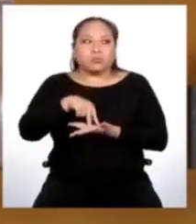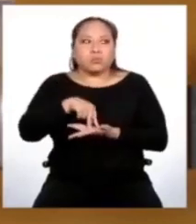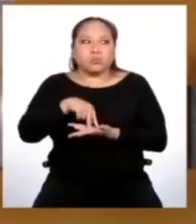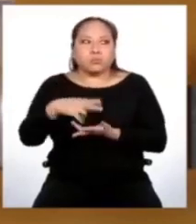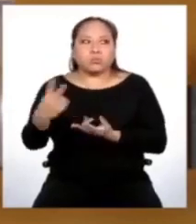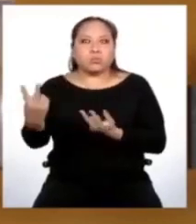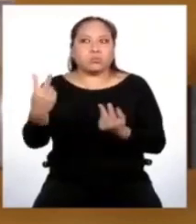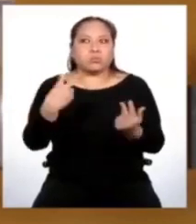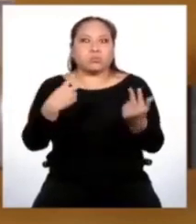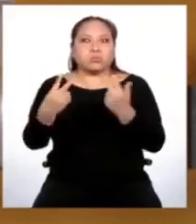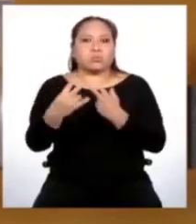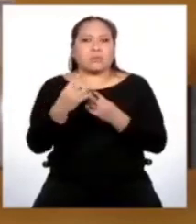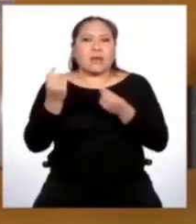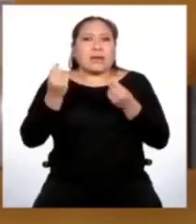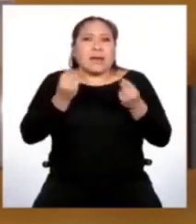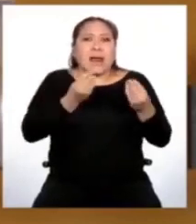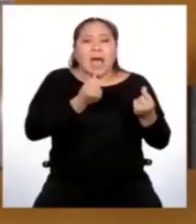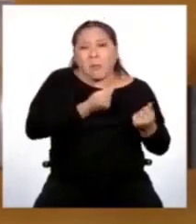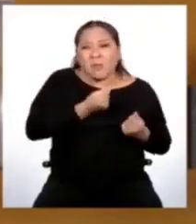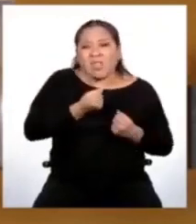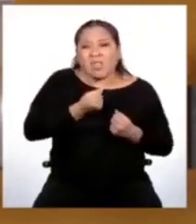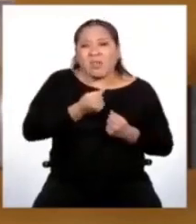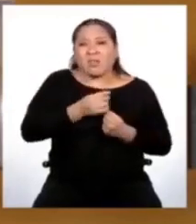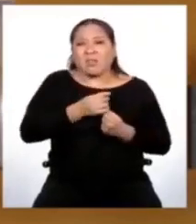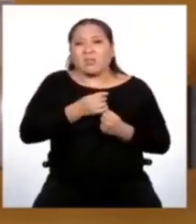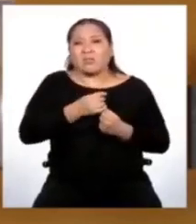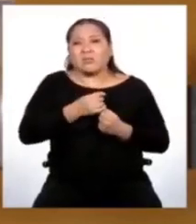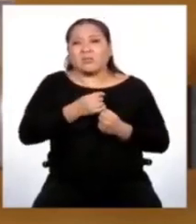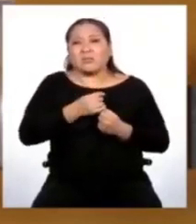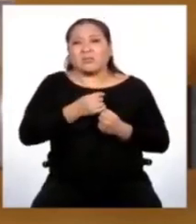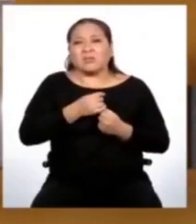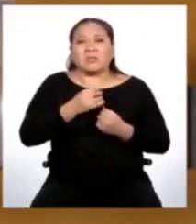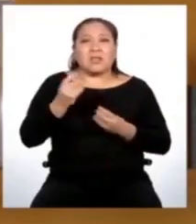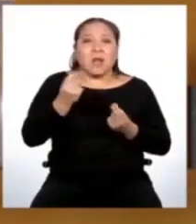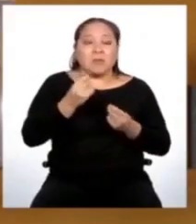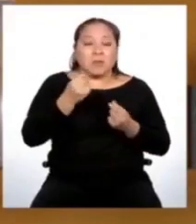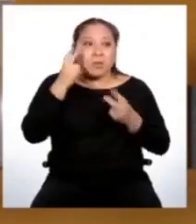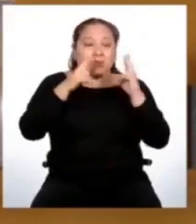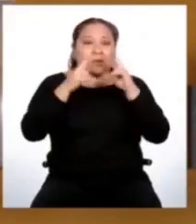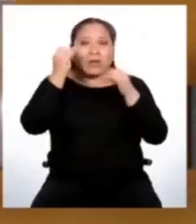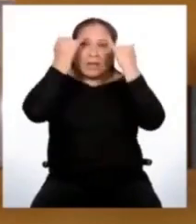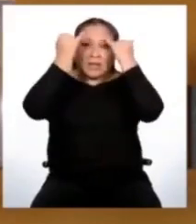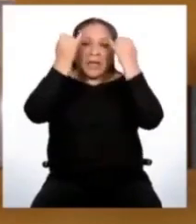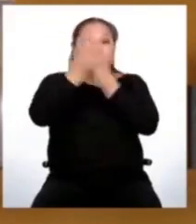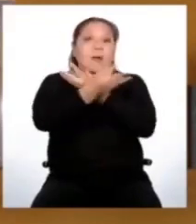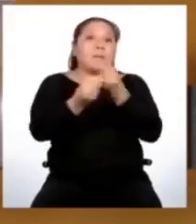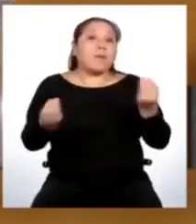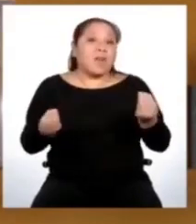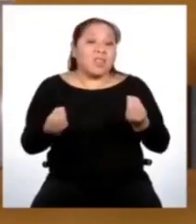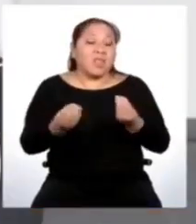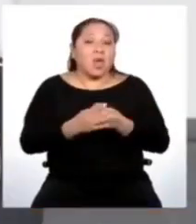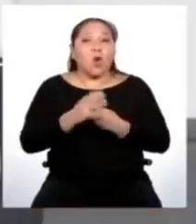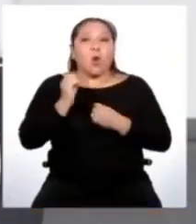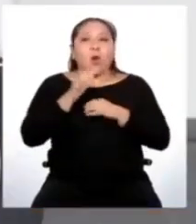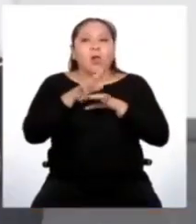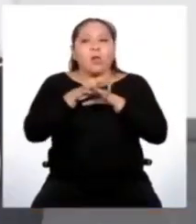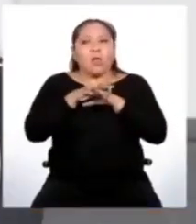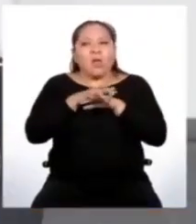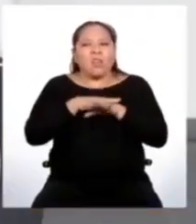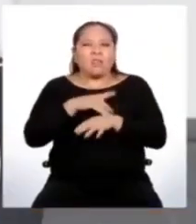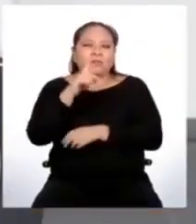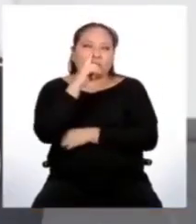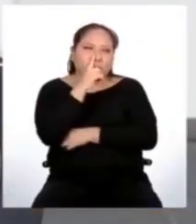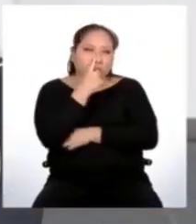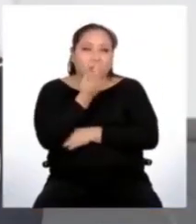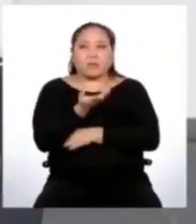Un ritmo muy lento puede aburrirlo, pero uno muy rápido puede propiciar que alguna idea importante se pase por alto. Entonces